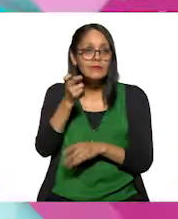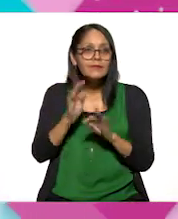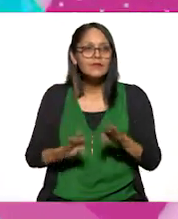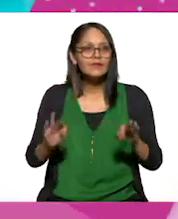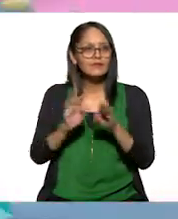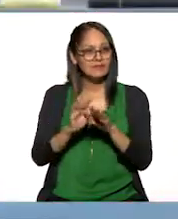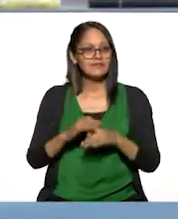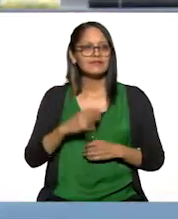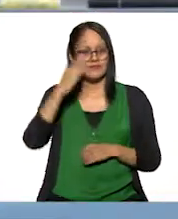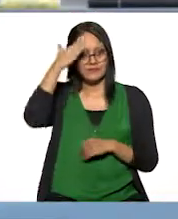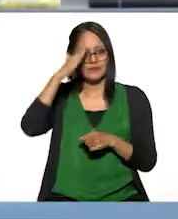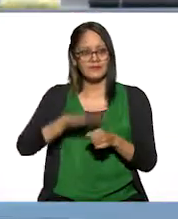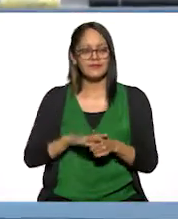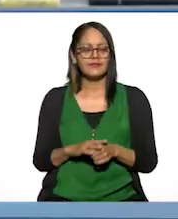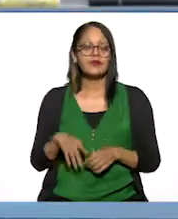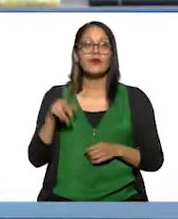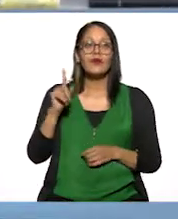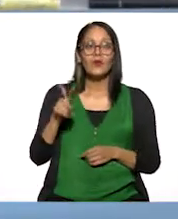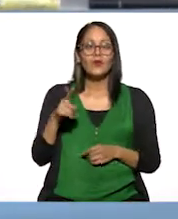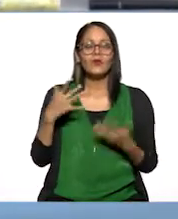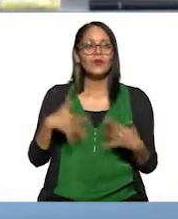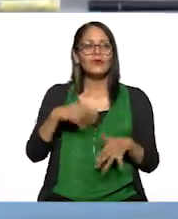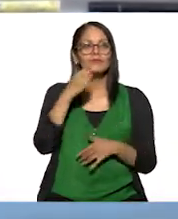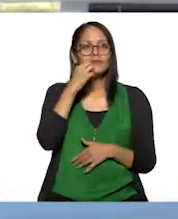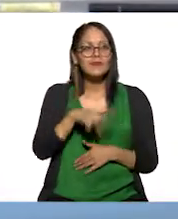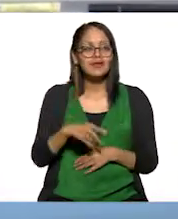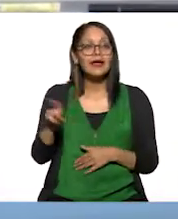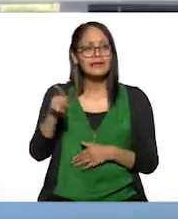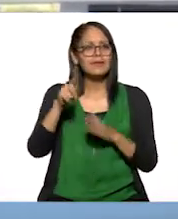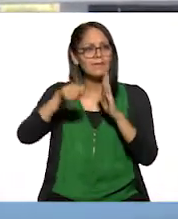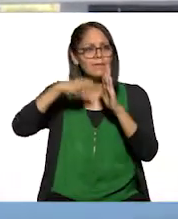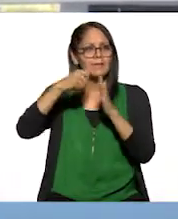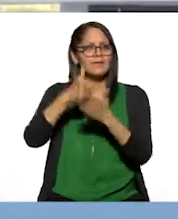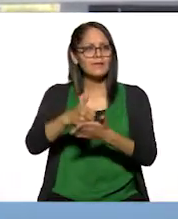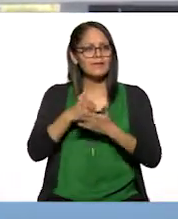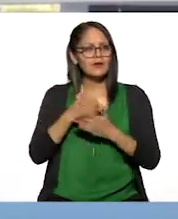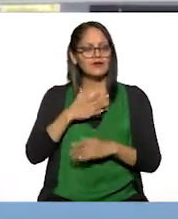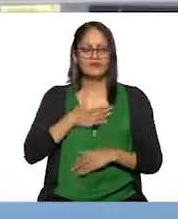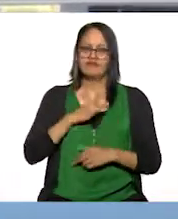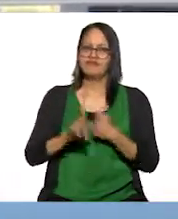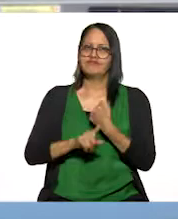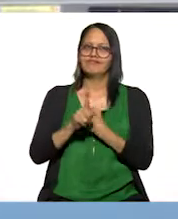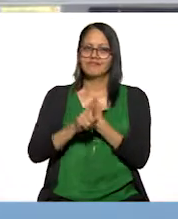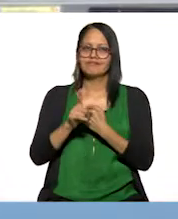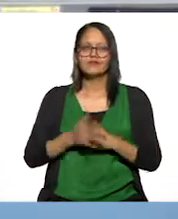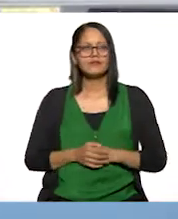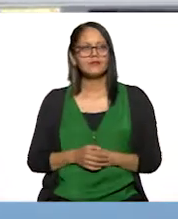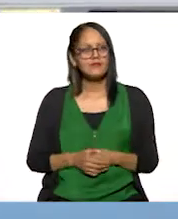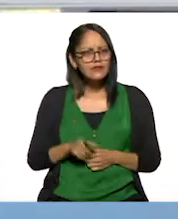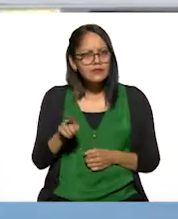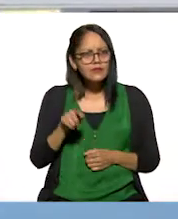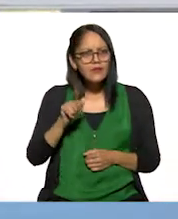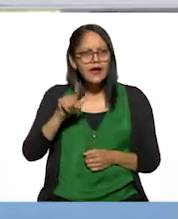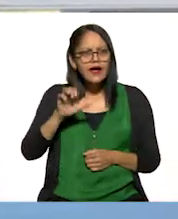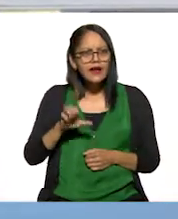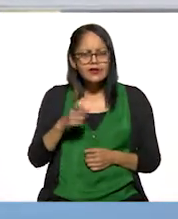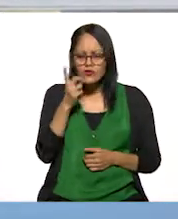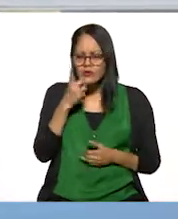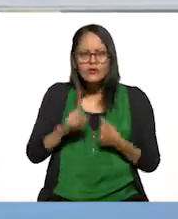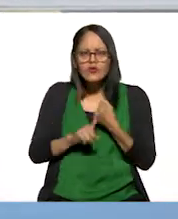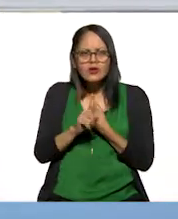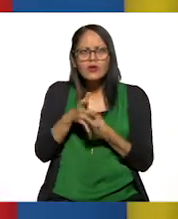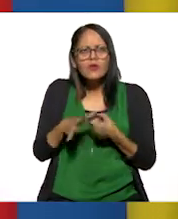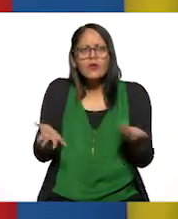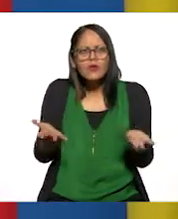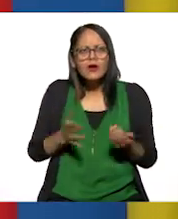presente. ¡Qué increíble! Este video me va a ayudar mucho con mi problemota. Ah, Ale, pero no nos dijiste cuál era el